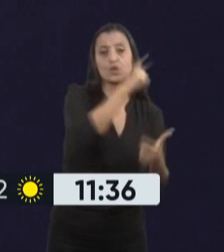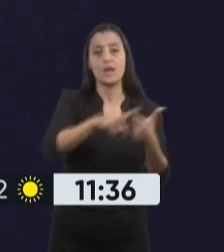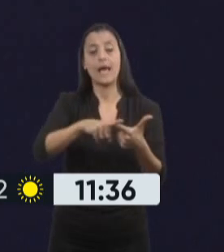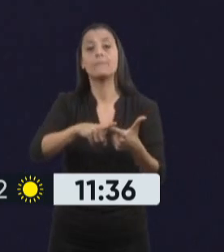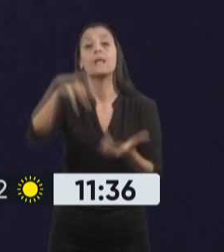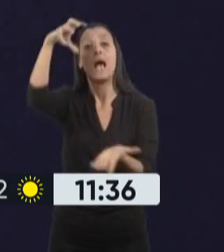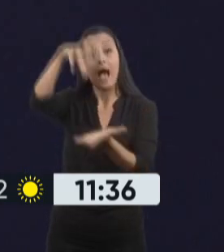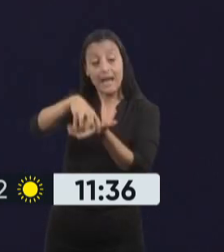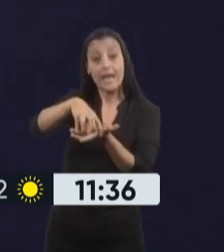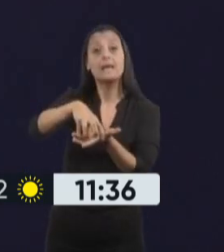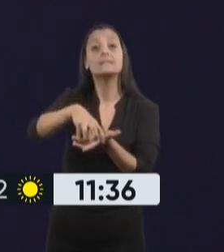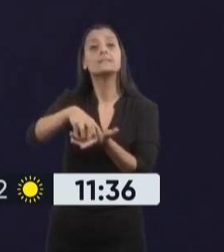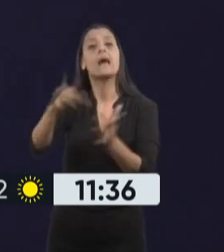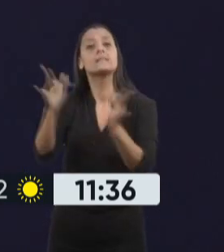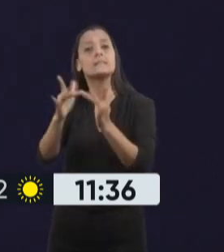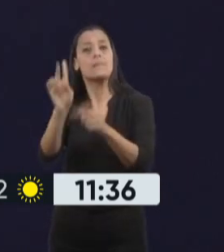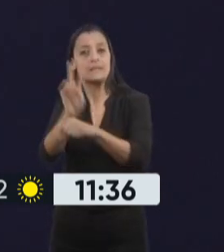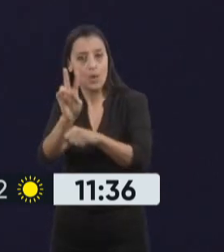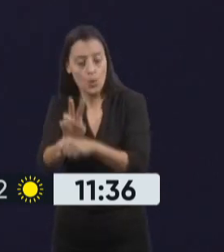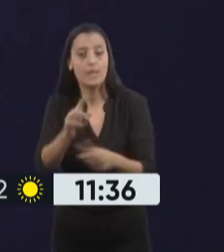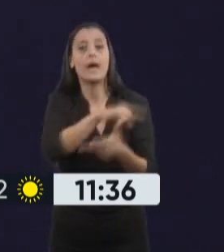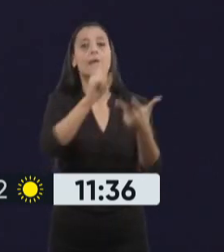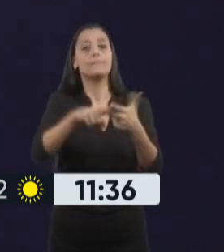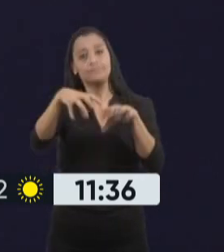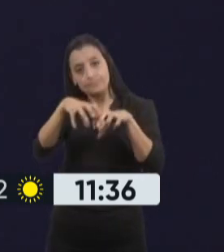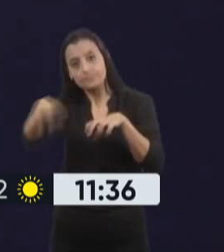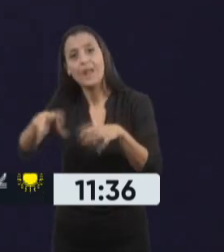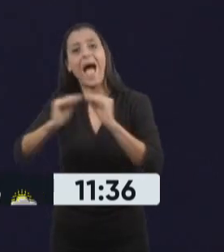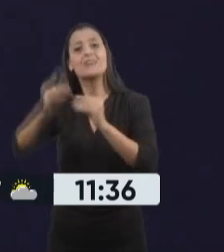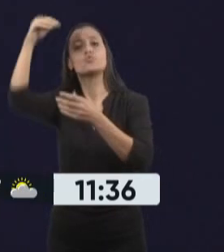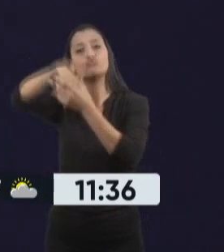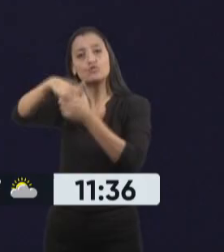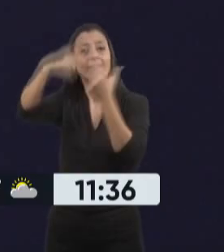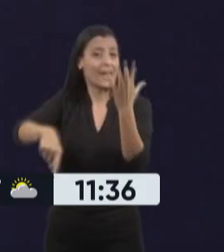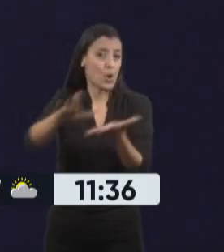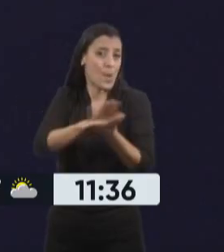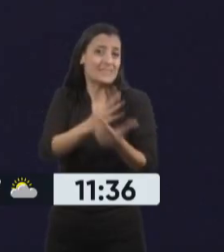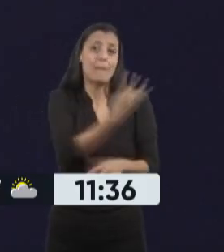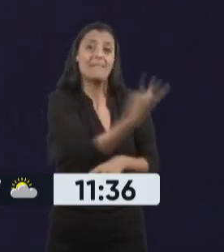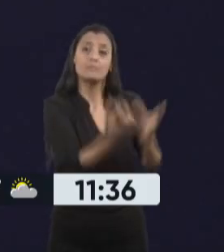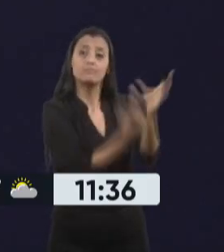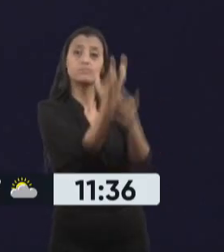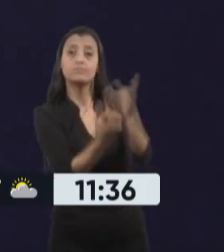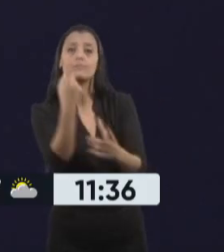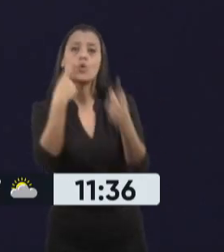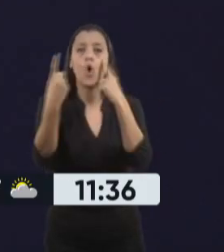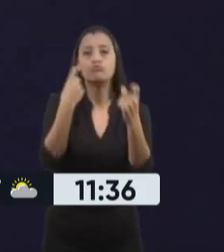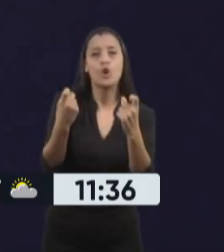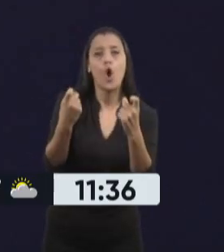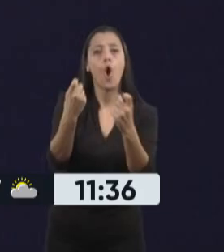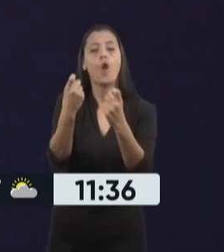la Agencia Federal de Ciberseguridad, la AFC, y la División de Asuntos Internos, que básicamente lo que va a hacer es